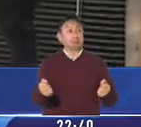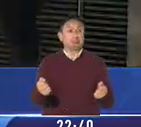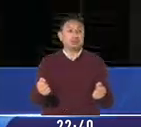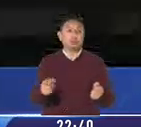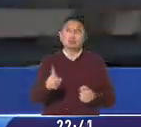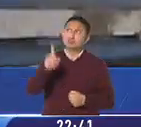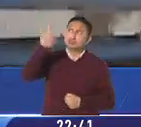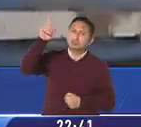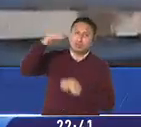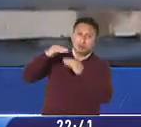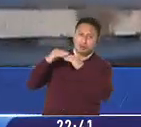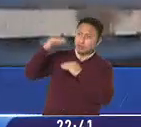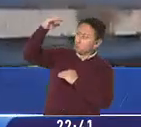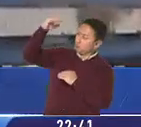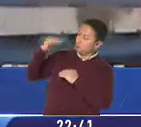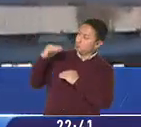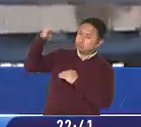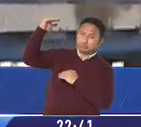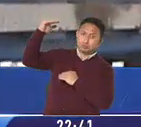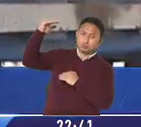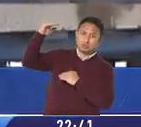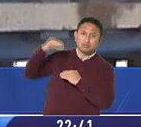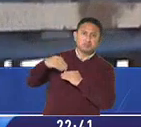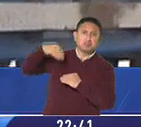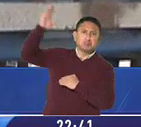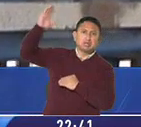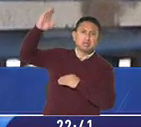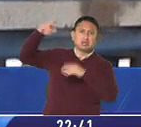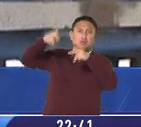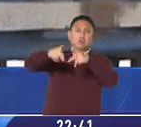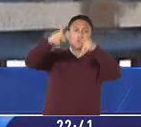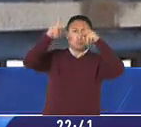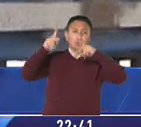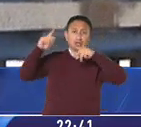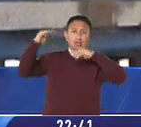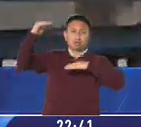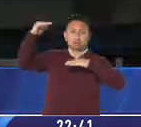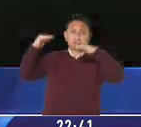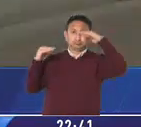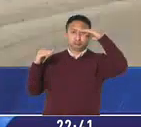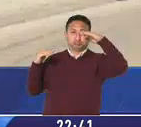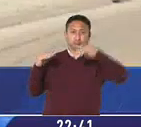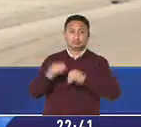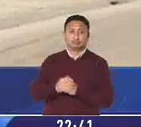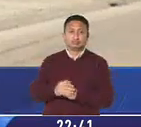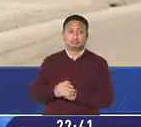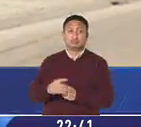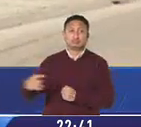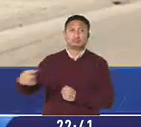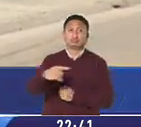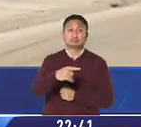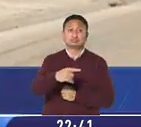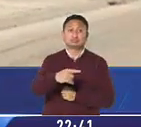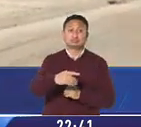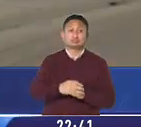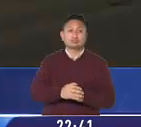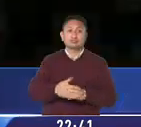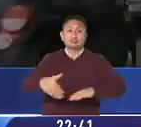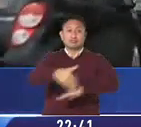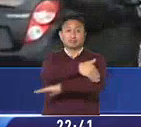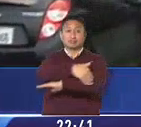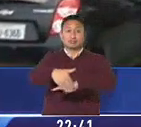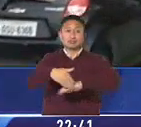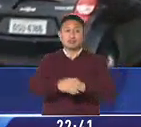consideró que la altura de su vehículo pesado era superior a la del puente a desnivel, ubicado en la intersección de las